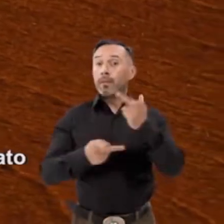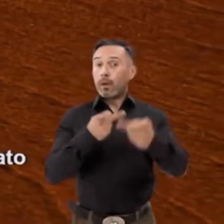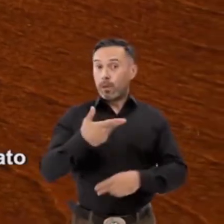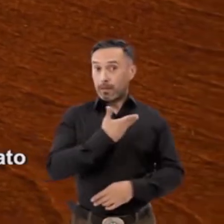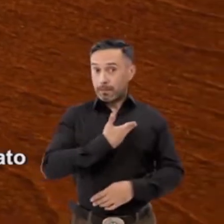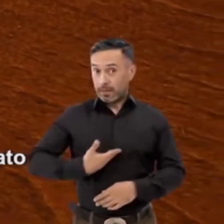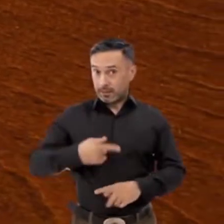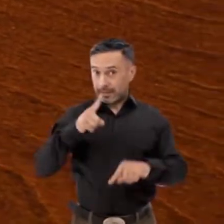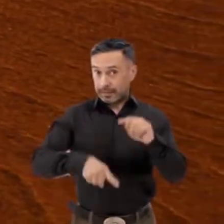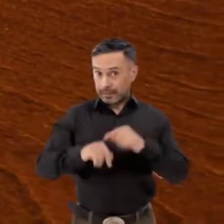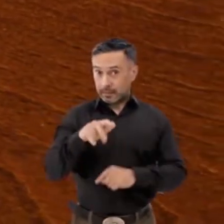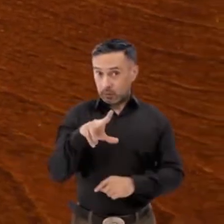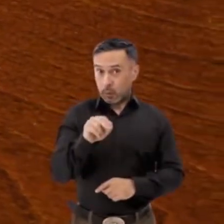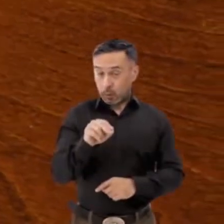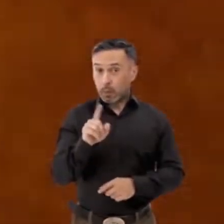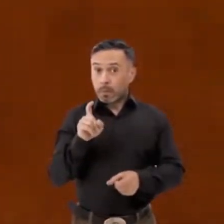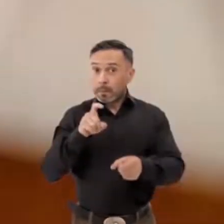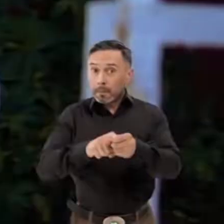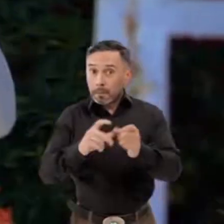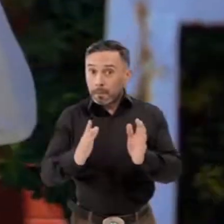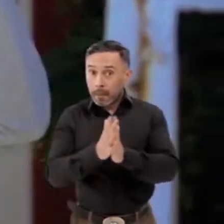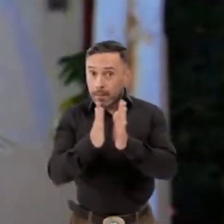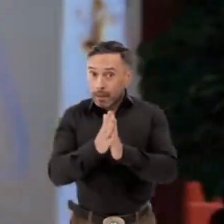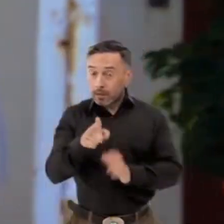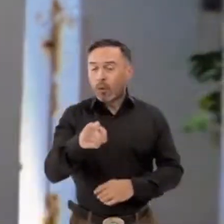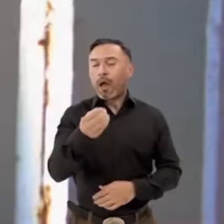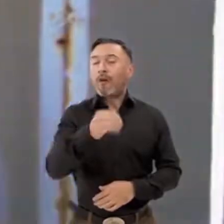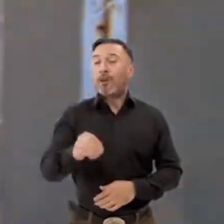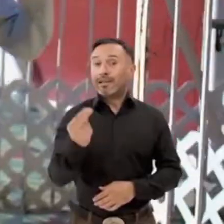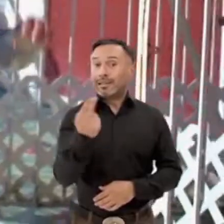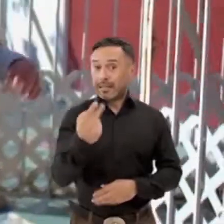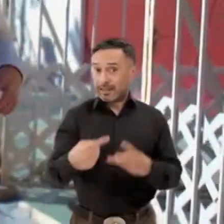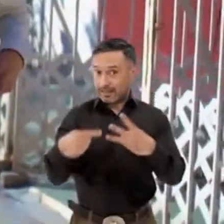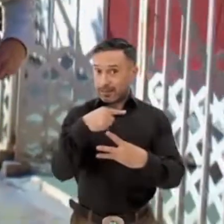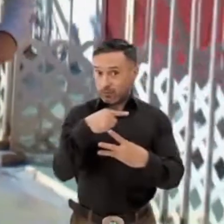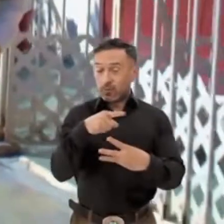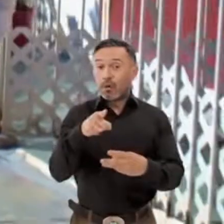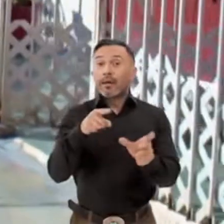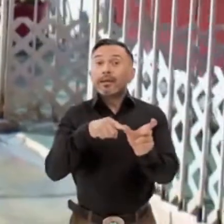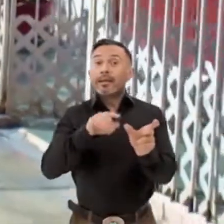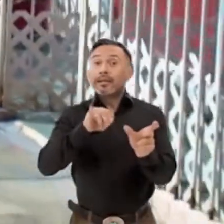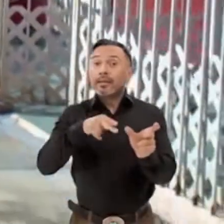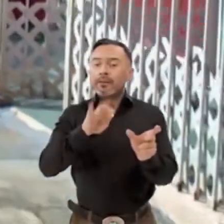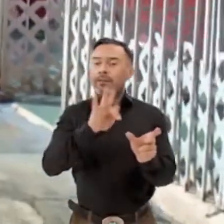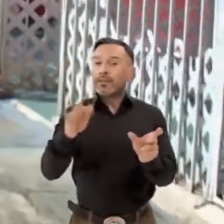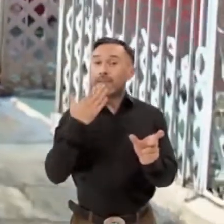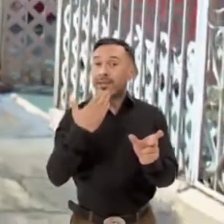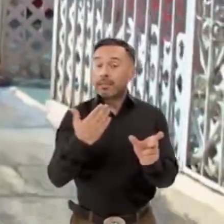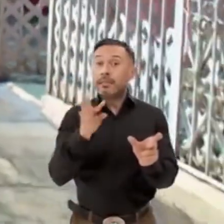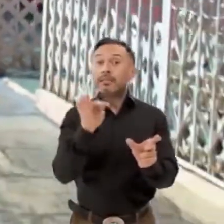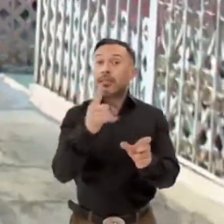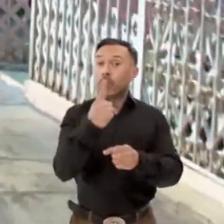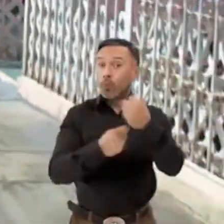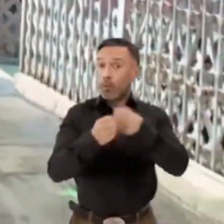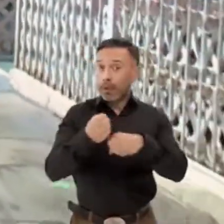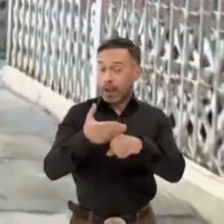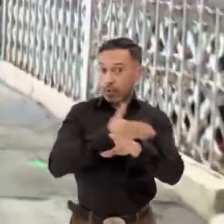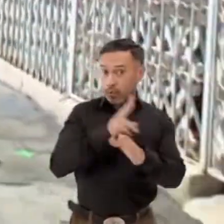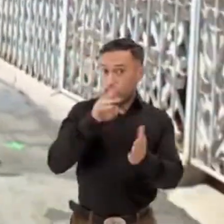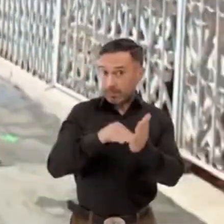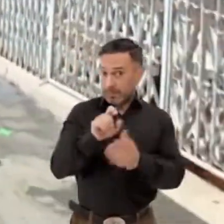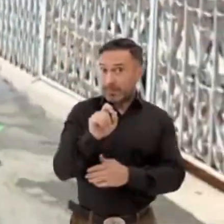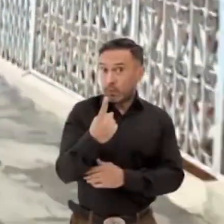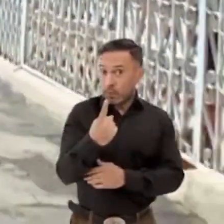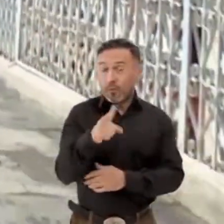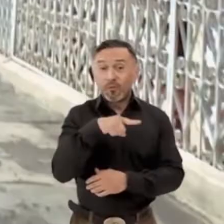como que un capricho del Instituto Nacional Electoral, y no. Finalmente, está en la propia Constitución y